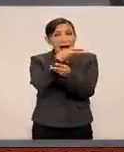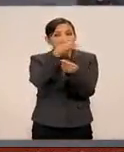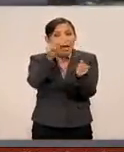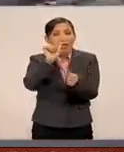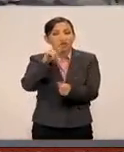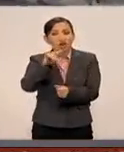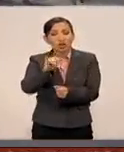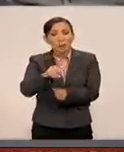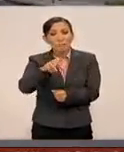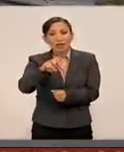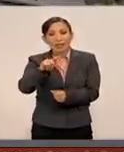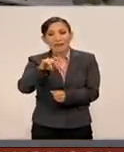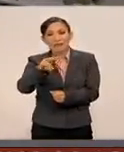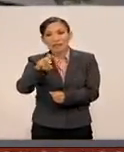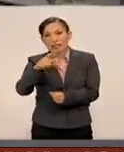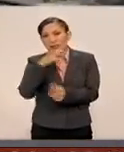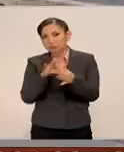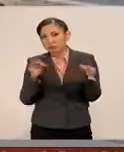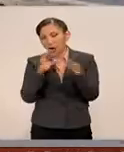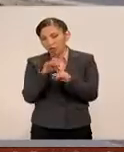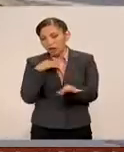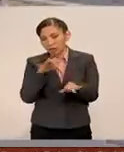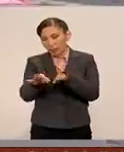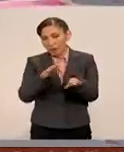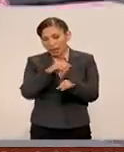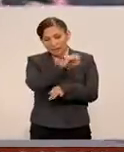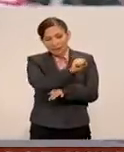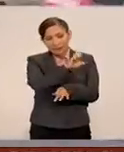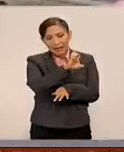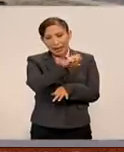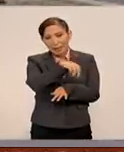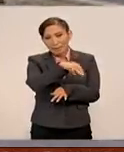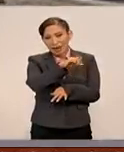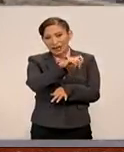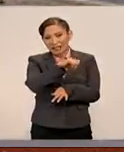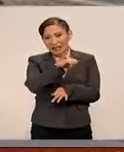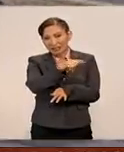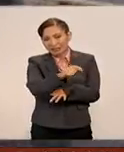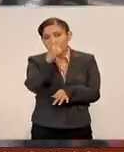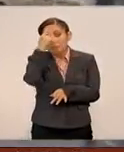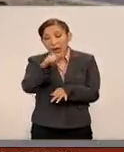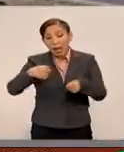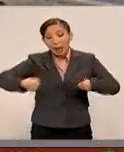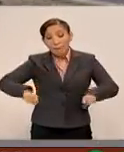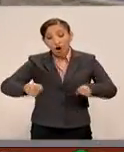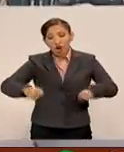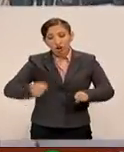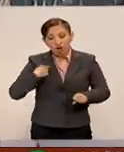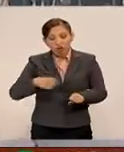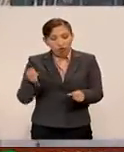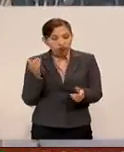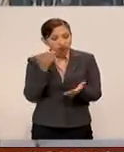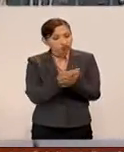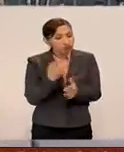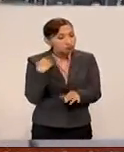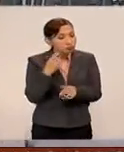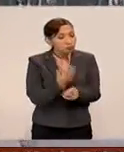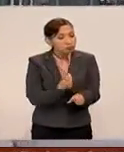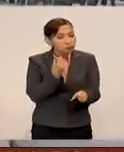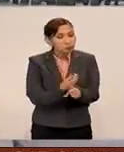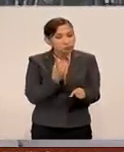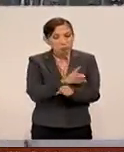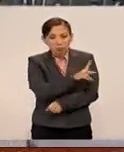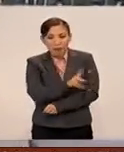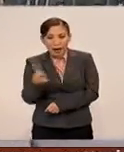Antonio Mediavilla, explicó que se va a trabajar con la Semarnat para que las motos sean sometidas a un procedimiento